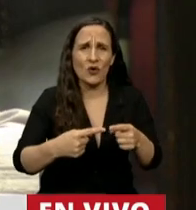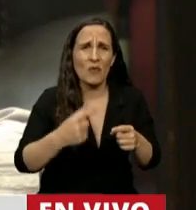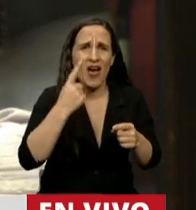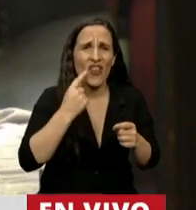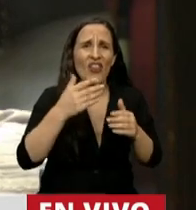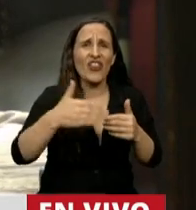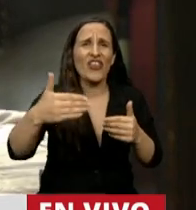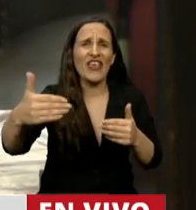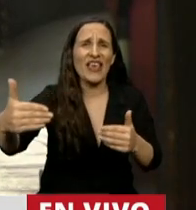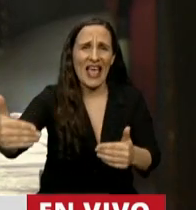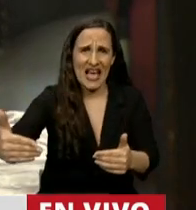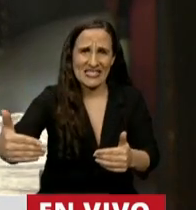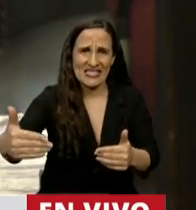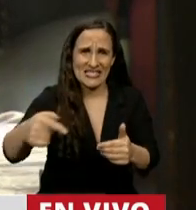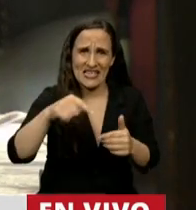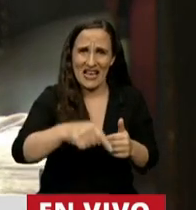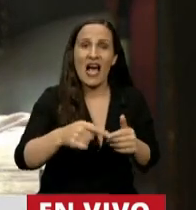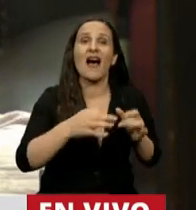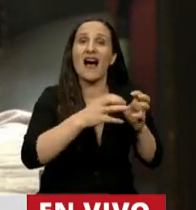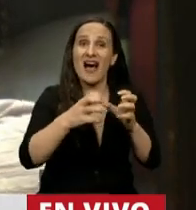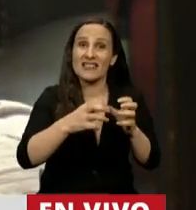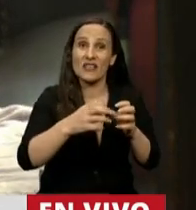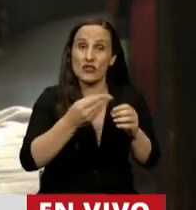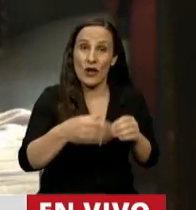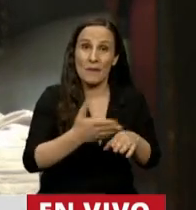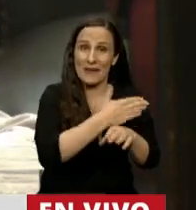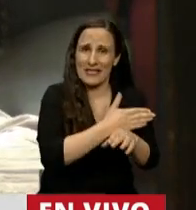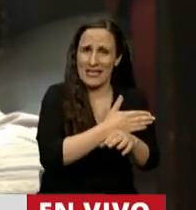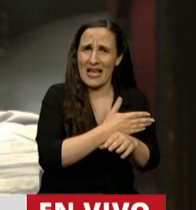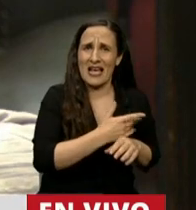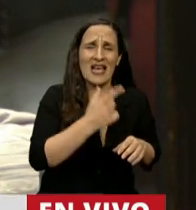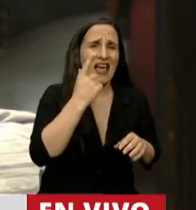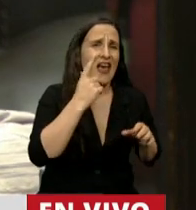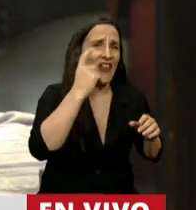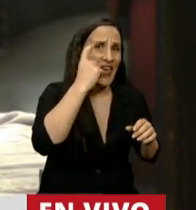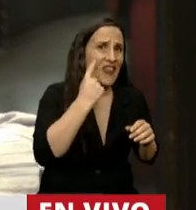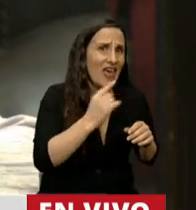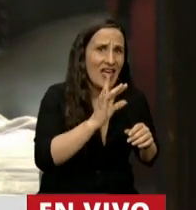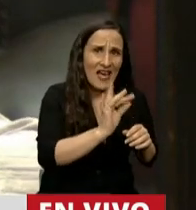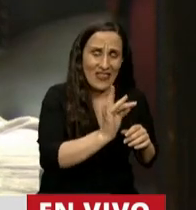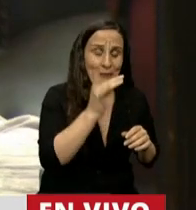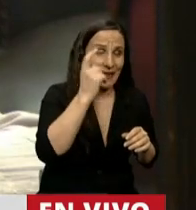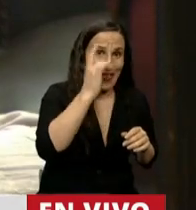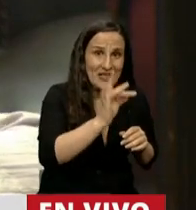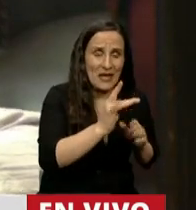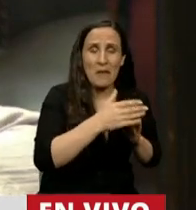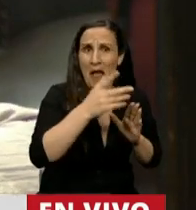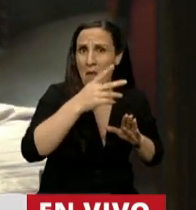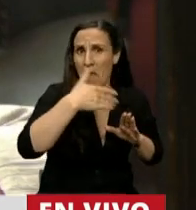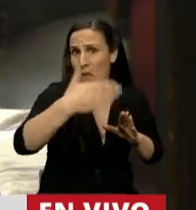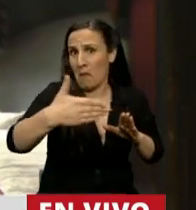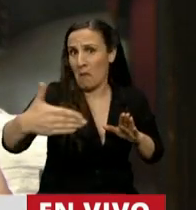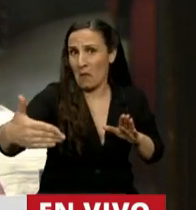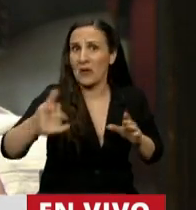días hasta que se terminaba esa sesión que había empezado. Aunque hubiera pasado el 10 de diciembre y aunque incluso